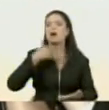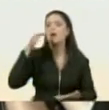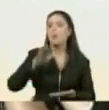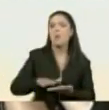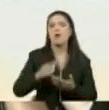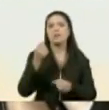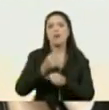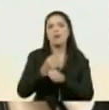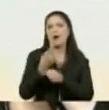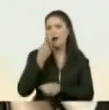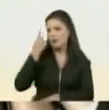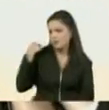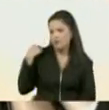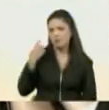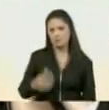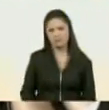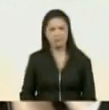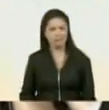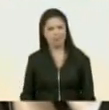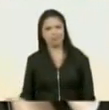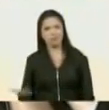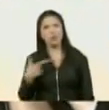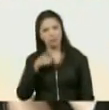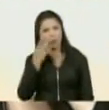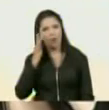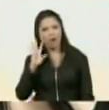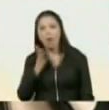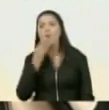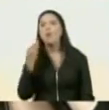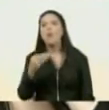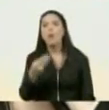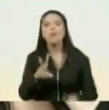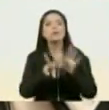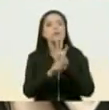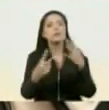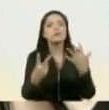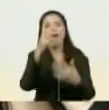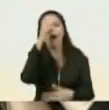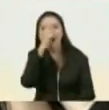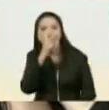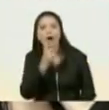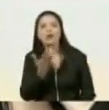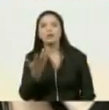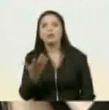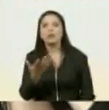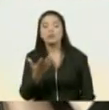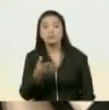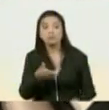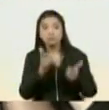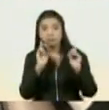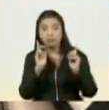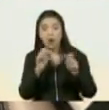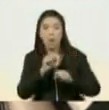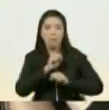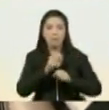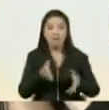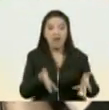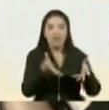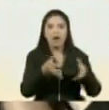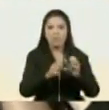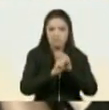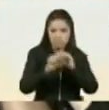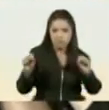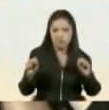fallecieran el día de ayer? ¿Tú crees que es justo que jóvenes de 17 años se les haya pertrechado con explosivos caseros para que